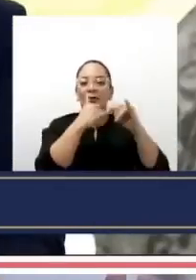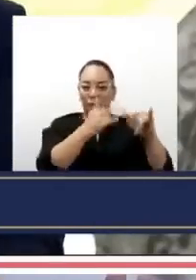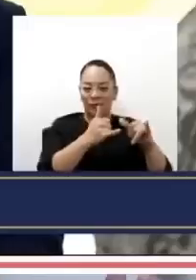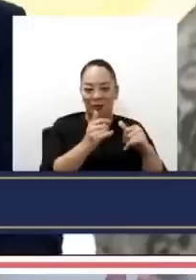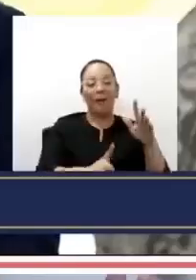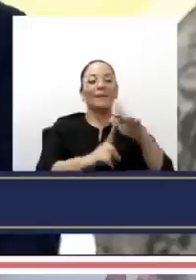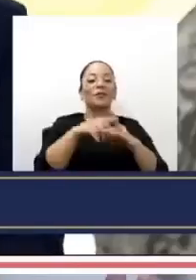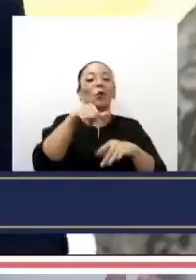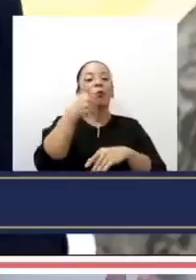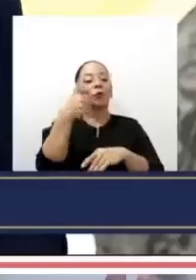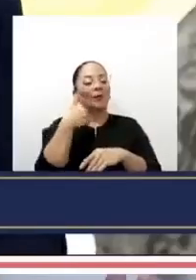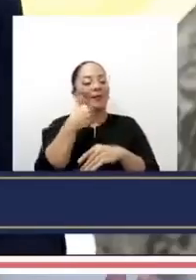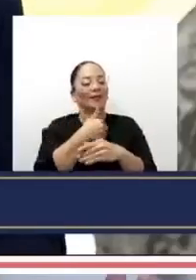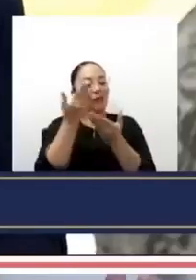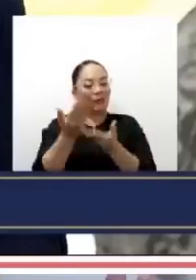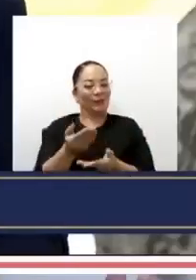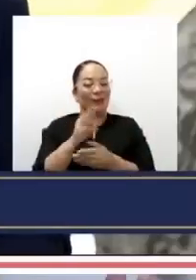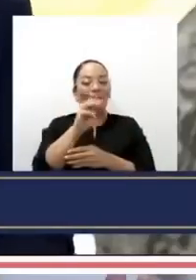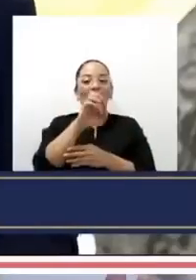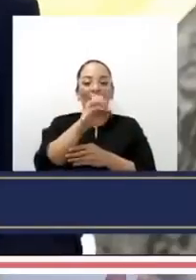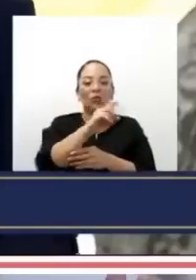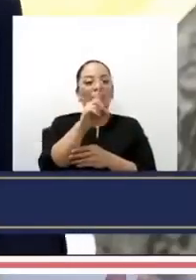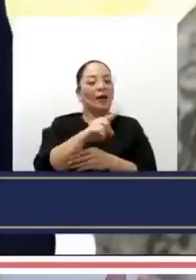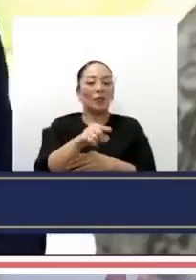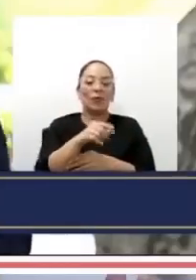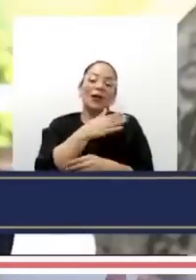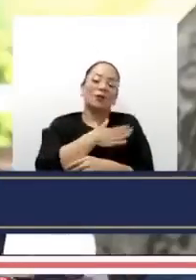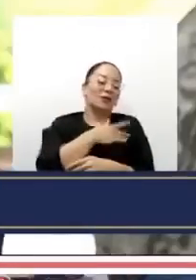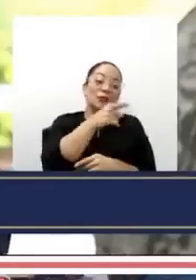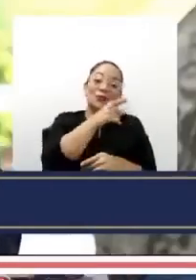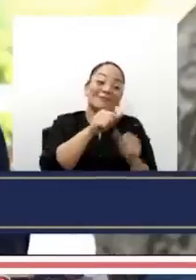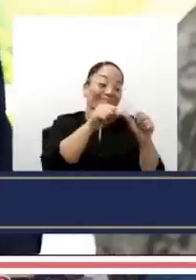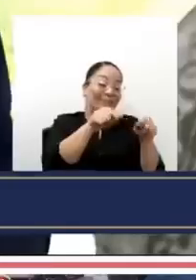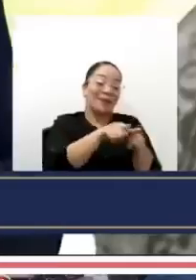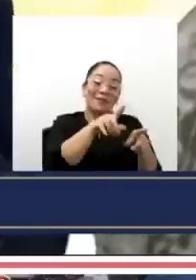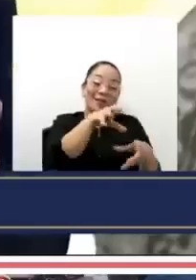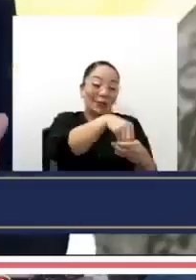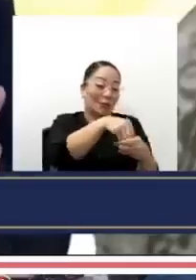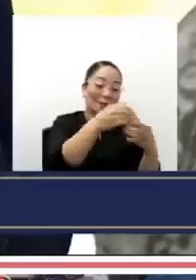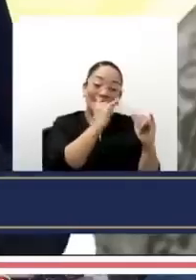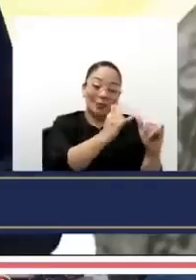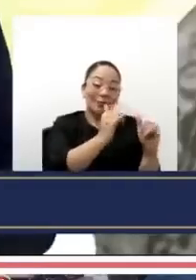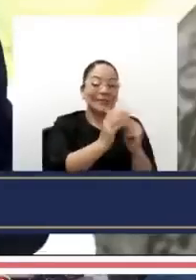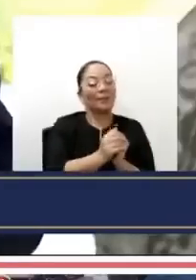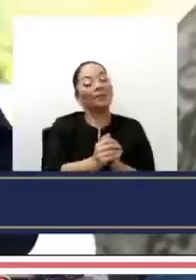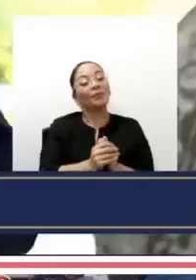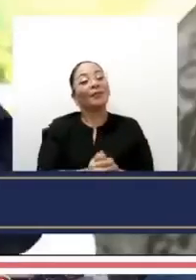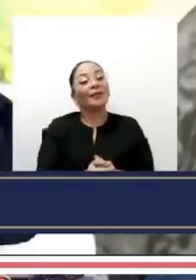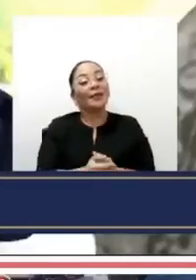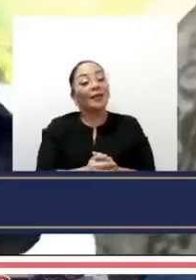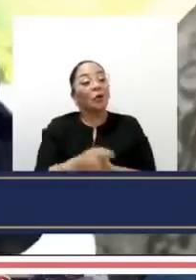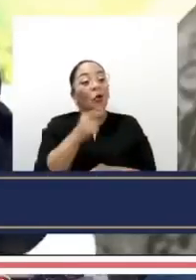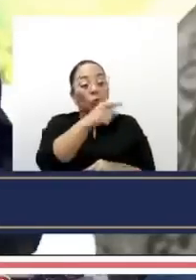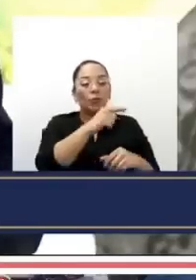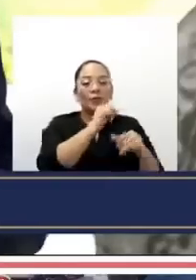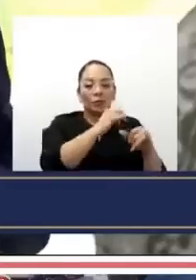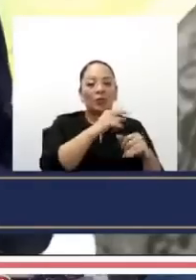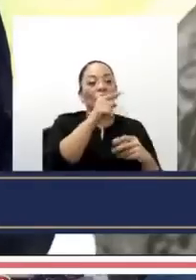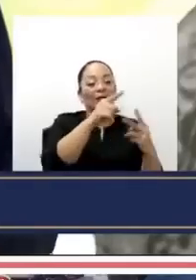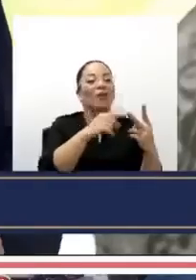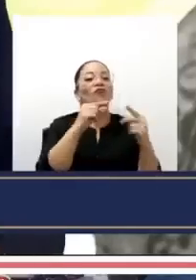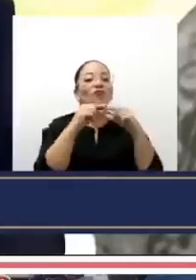distinguido ministro, don Mario Zamora. No se podía usted ir en blanco aquí de las denuncias. Y aquí lo denuncian a usted y a don Rodrigo, es que es